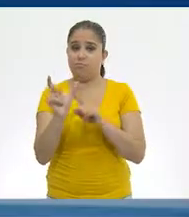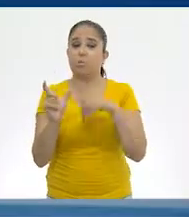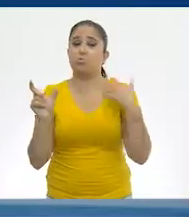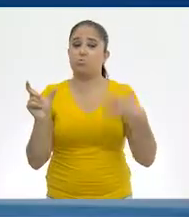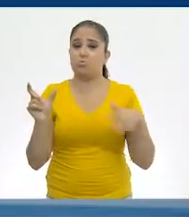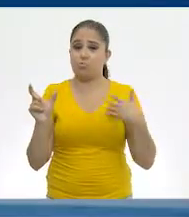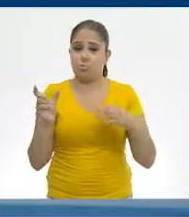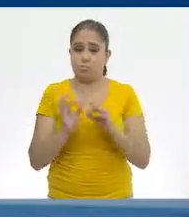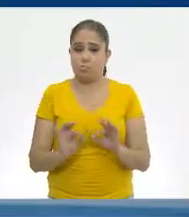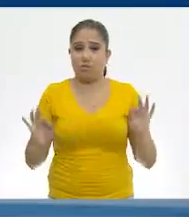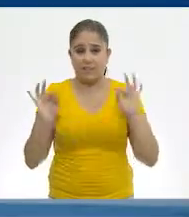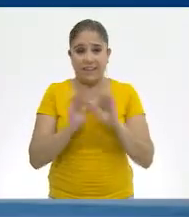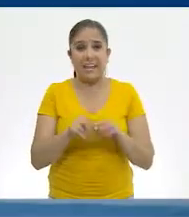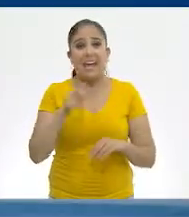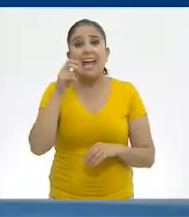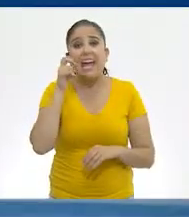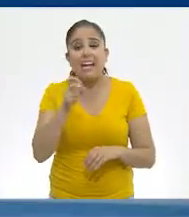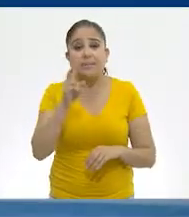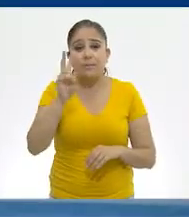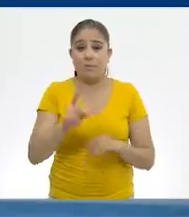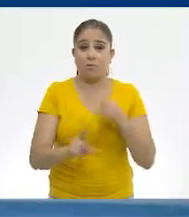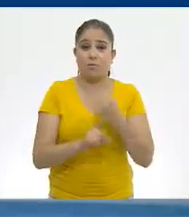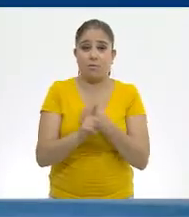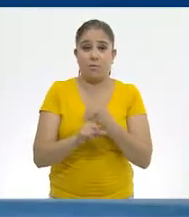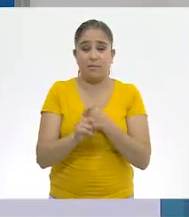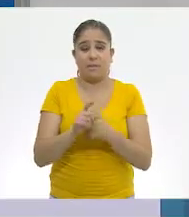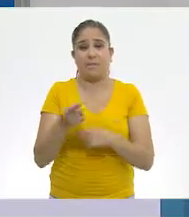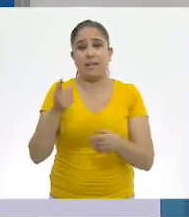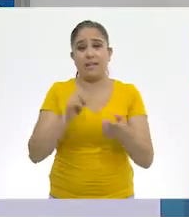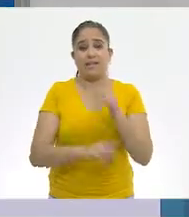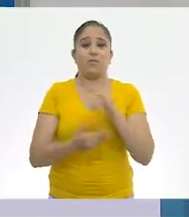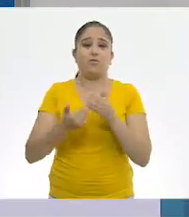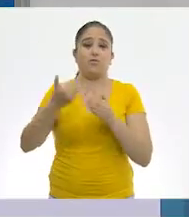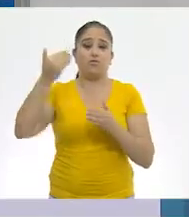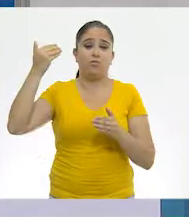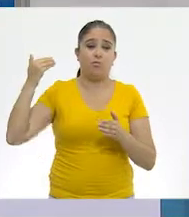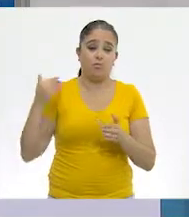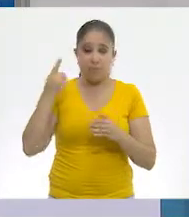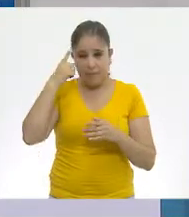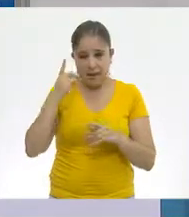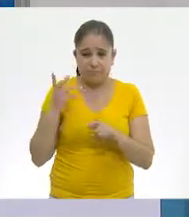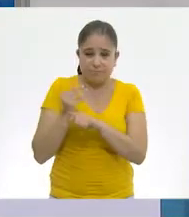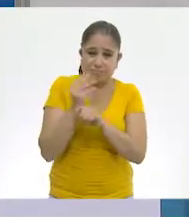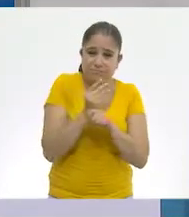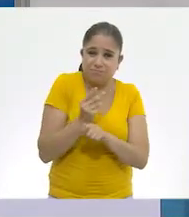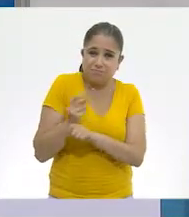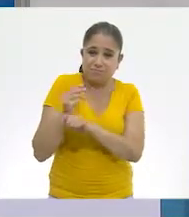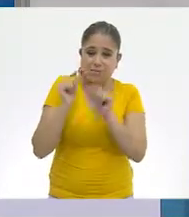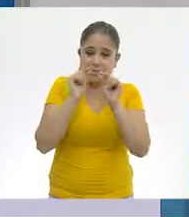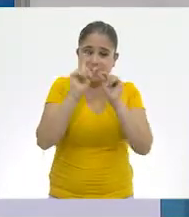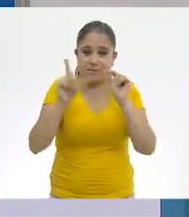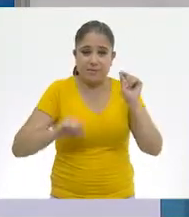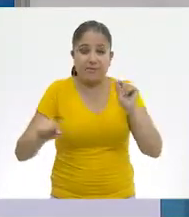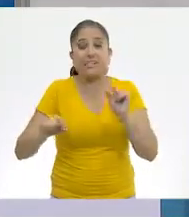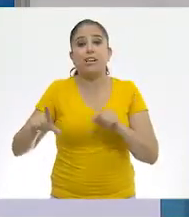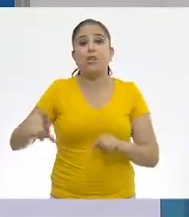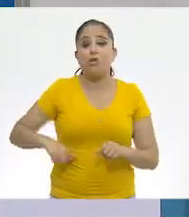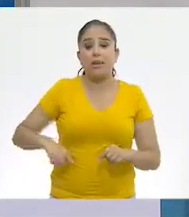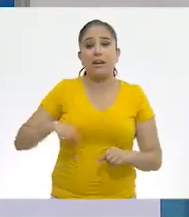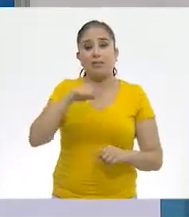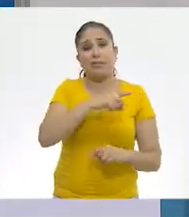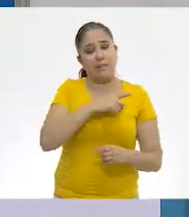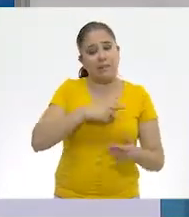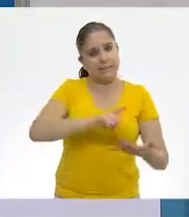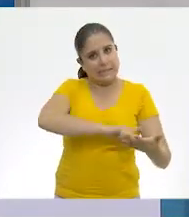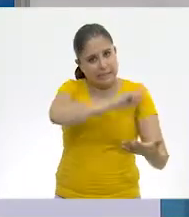es. Uno de los principales problemas durante la República restaurada era convencer a la población de que el gobierno era legítimo,